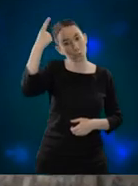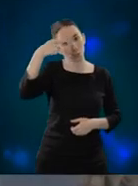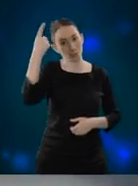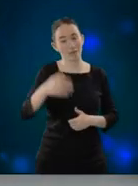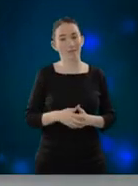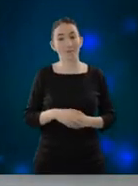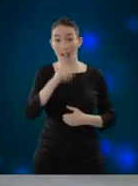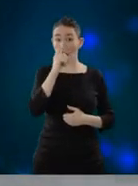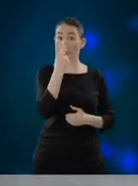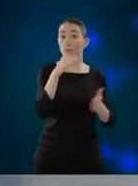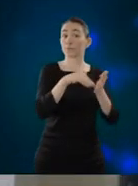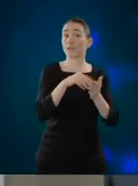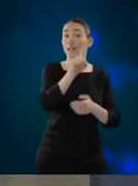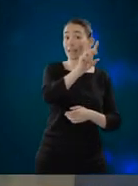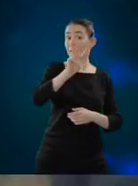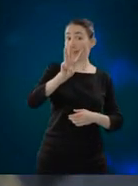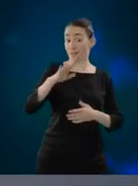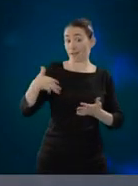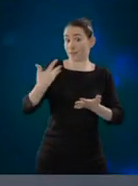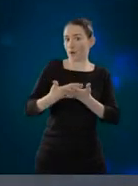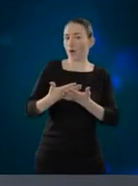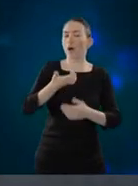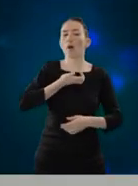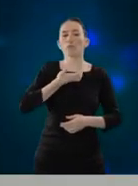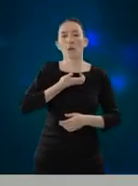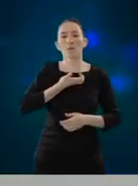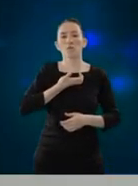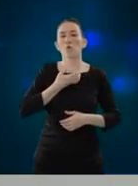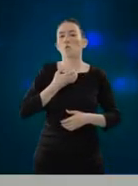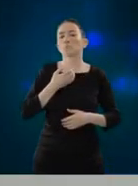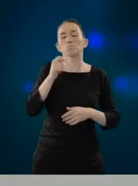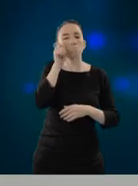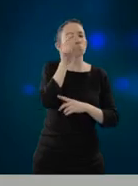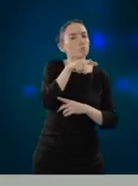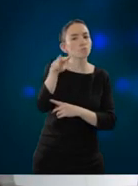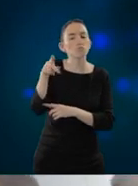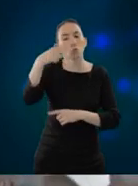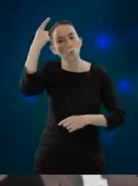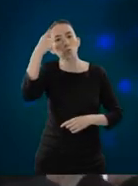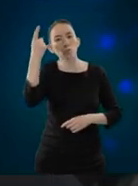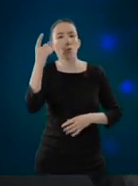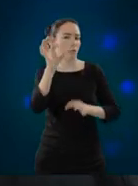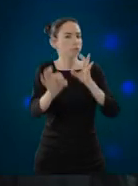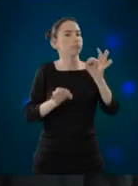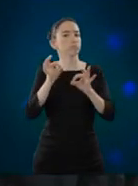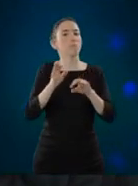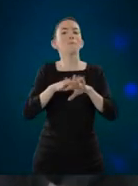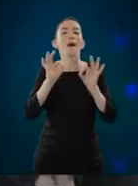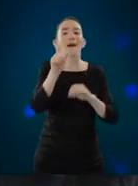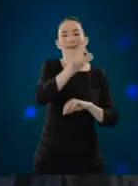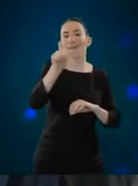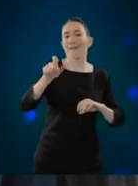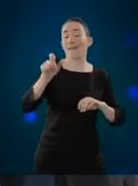Visitas culturales. Desde el año 2013, el ayuntamiento organiza visitas culturales por la ciudad